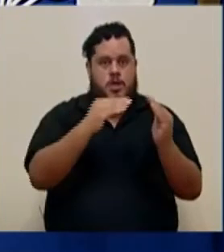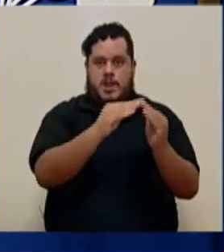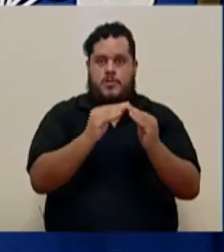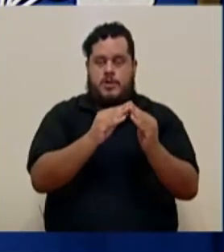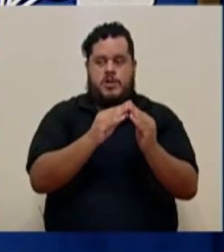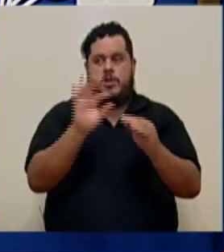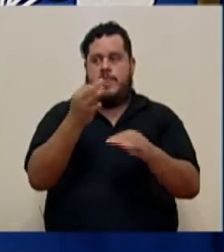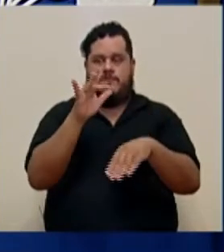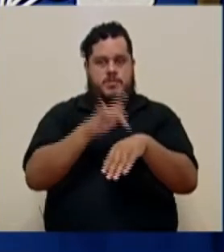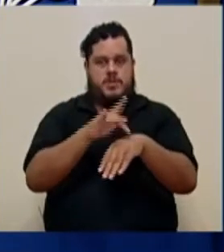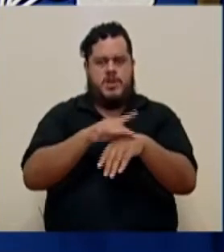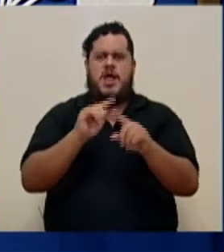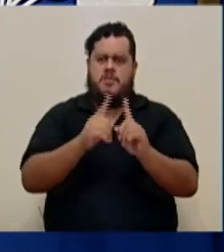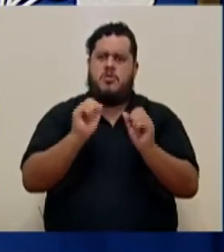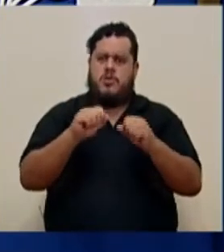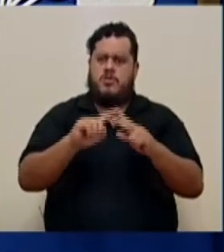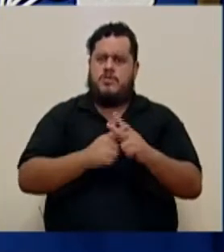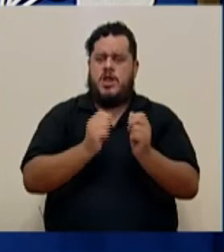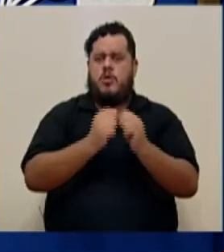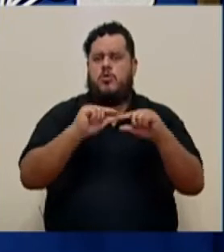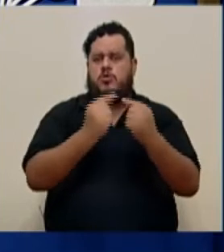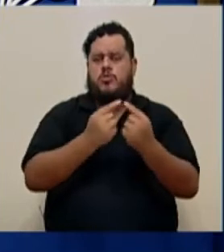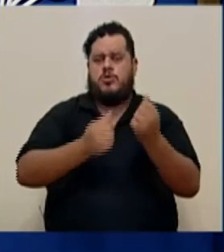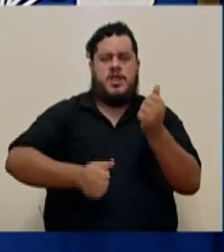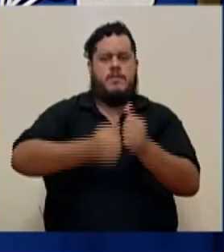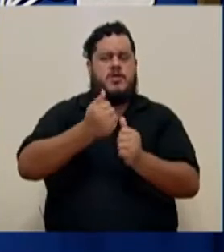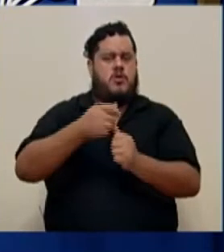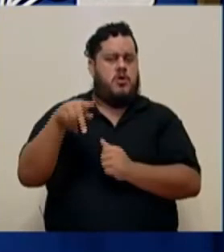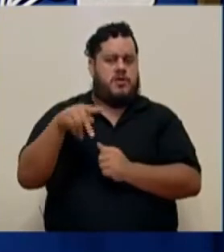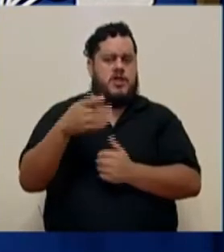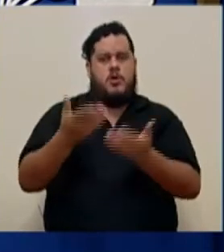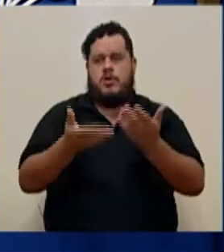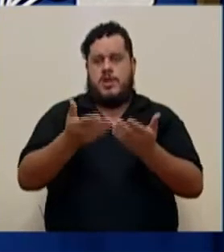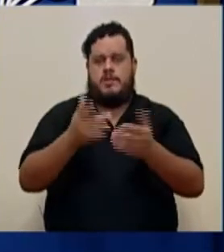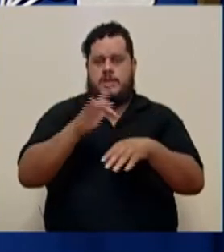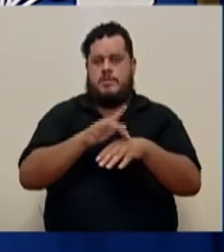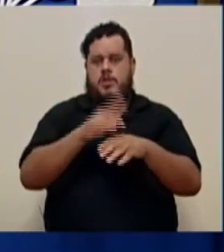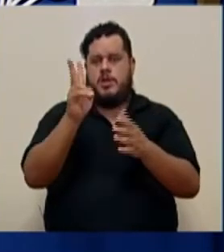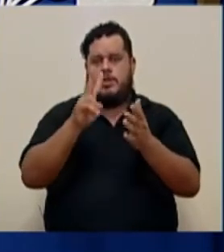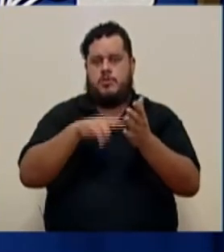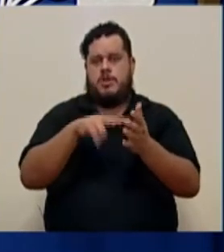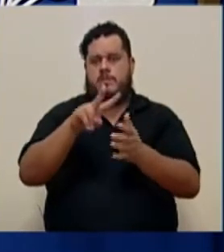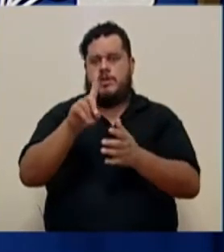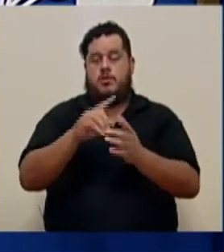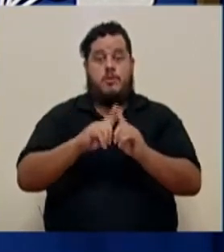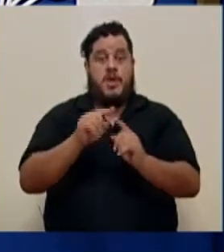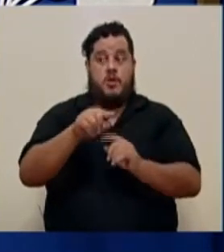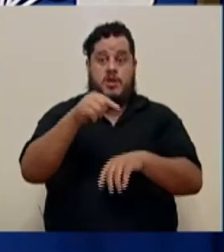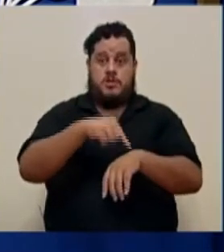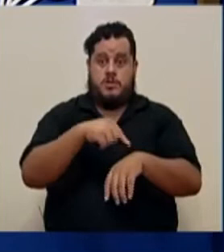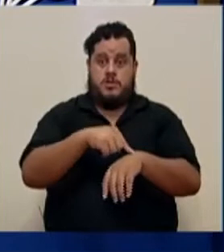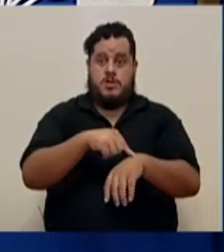de manera temprana, pero sí podemos ir empezando con los grupos de mayor riesgo posiblemente temprano en el 2021. Pero todavía esto de los